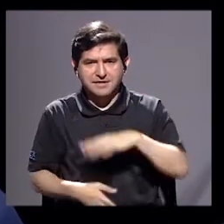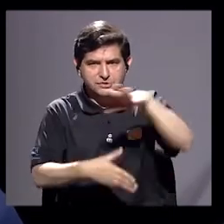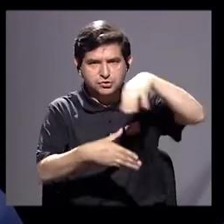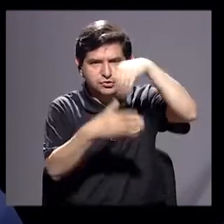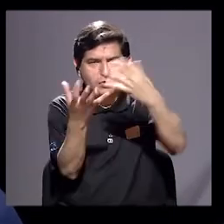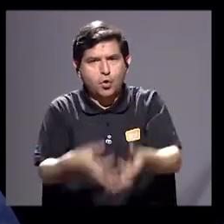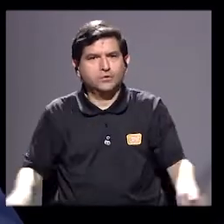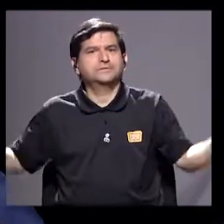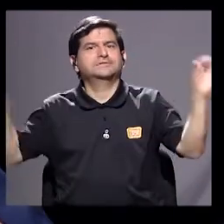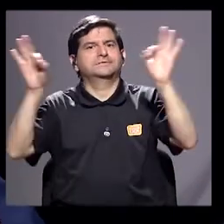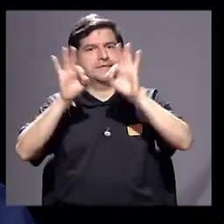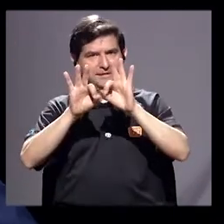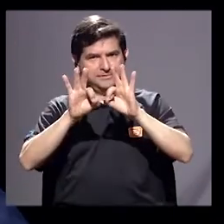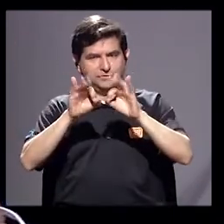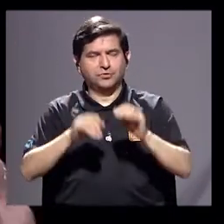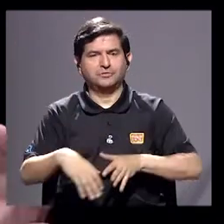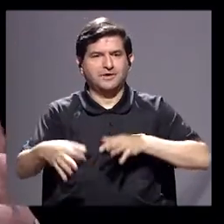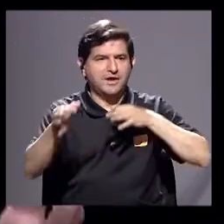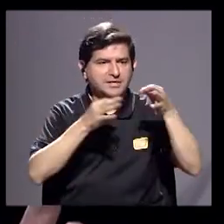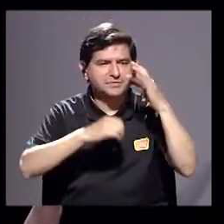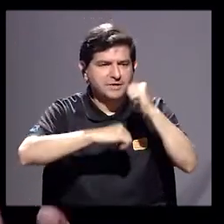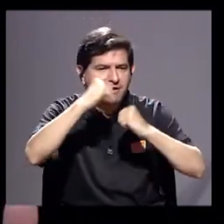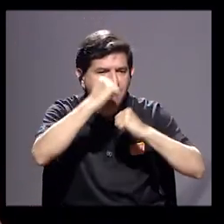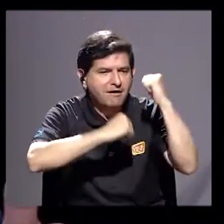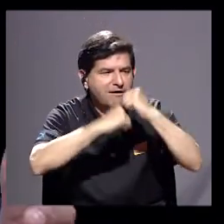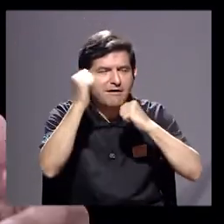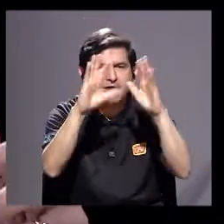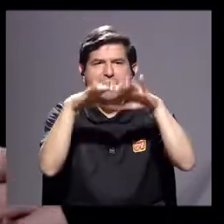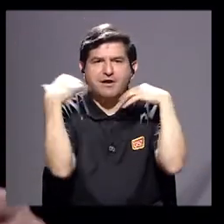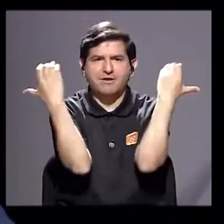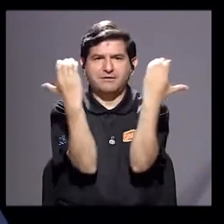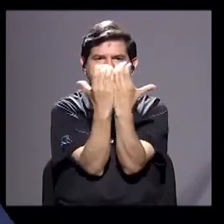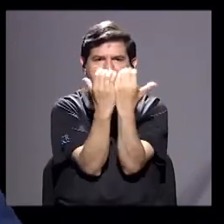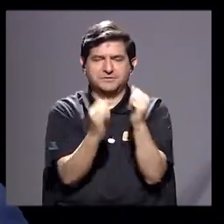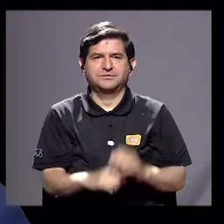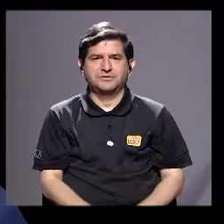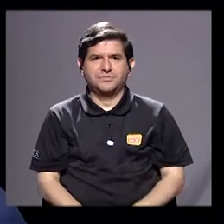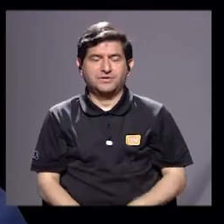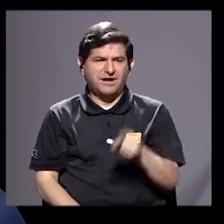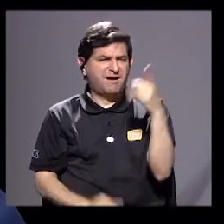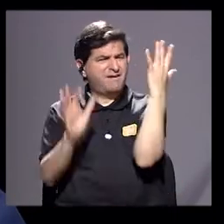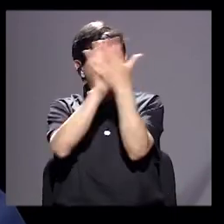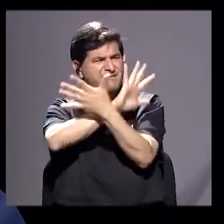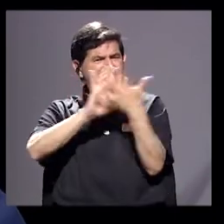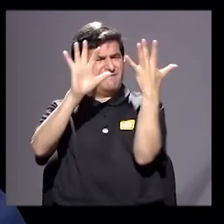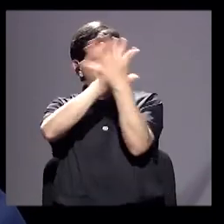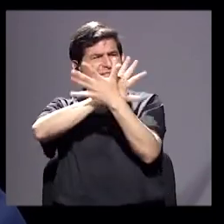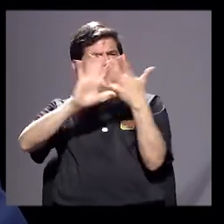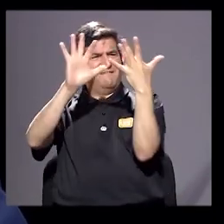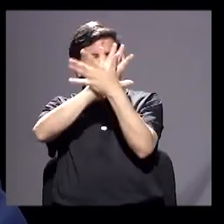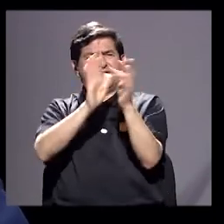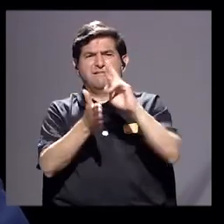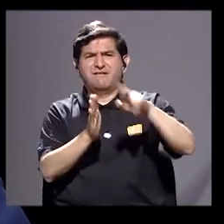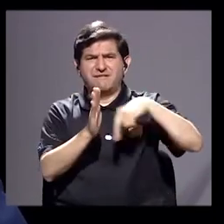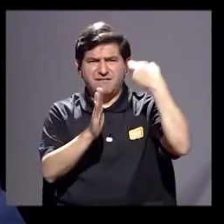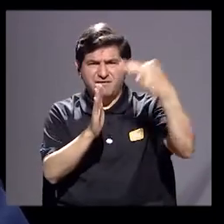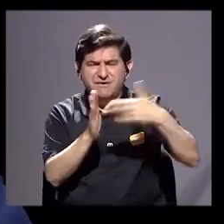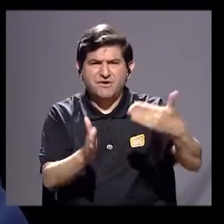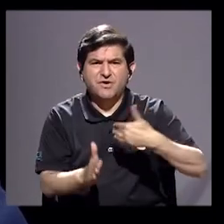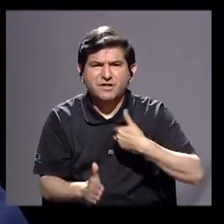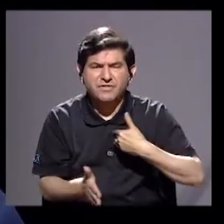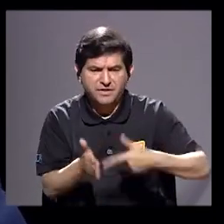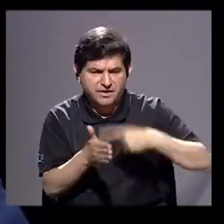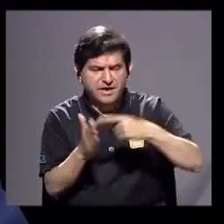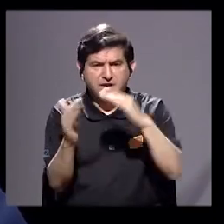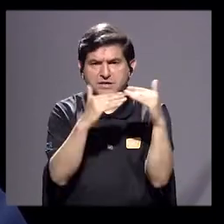importante y es casualmente explicar la estructura de esa comisión porque hay una gran confusión del papel que podría desempeñar hay veces en